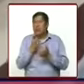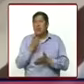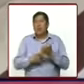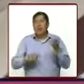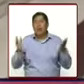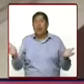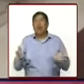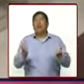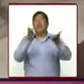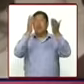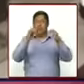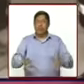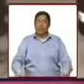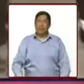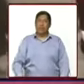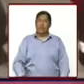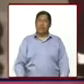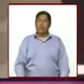es la campaña.